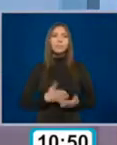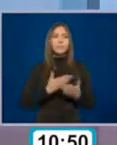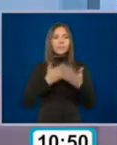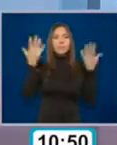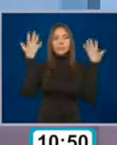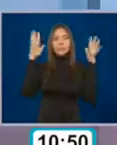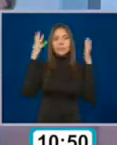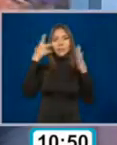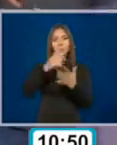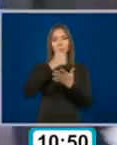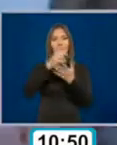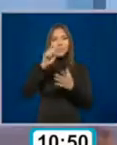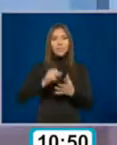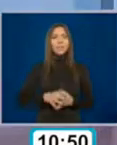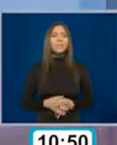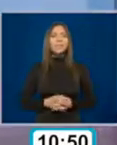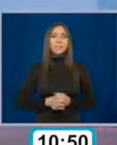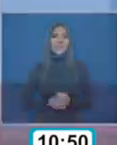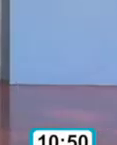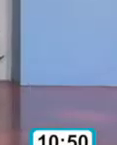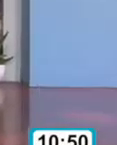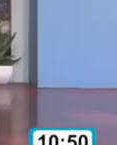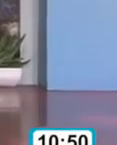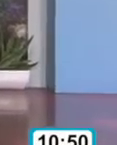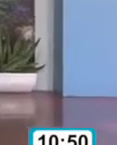que está en tus ciudades.